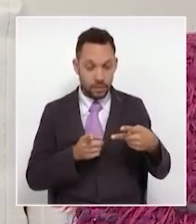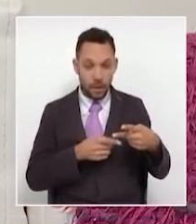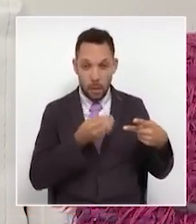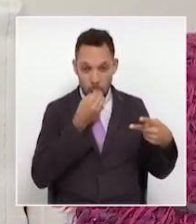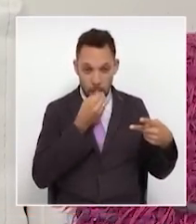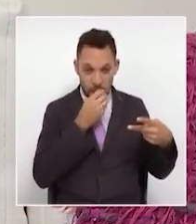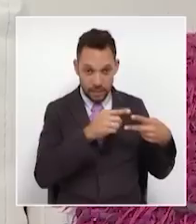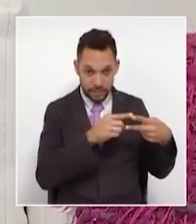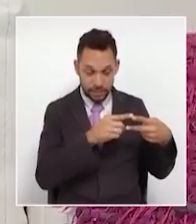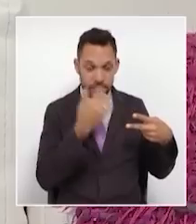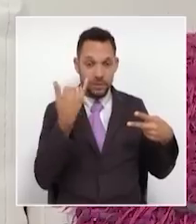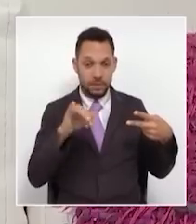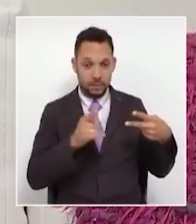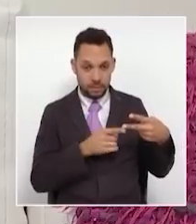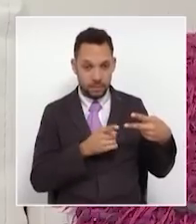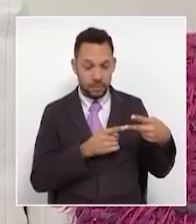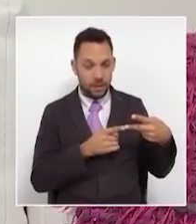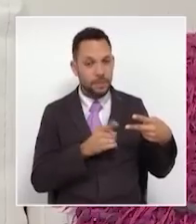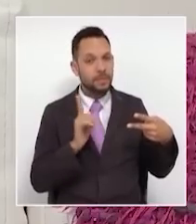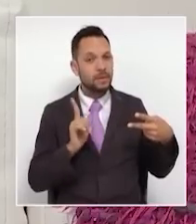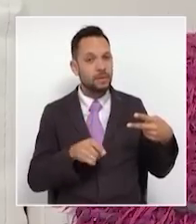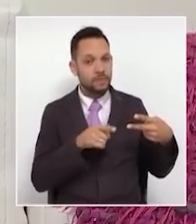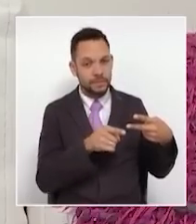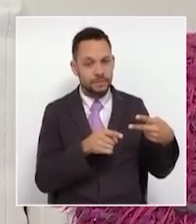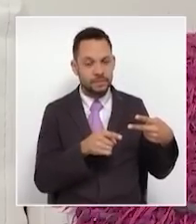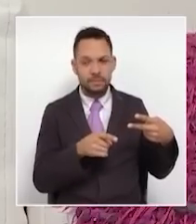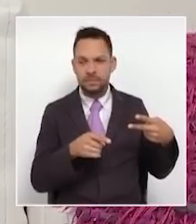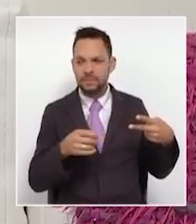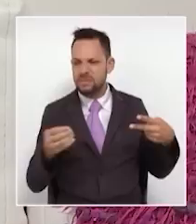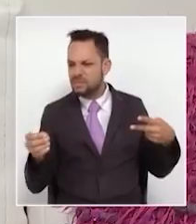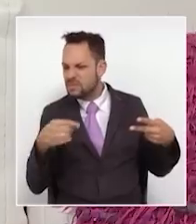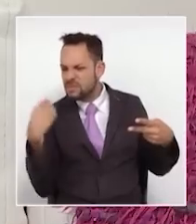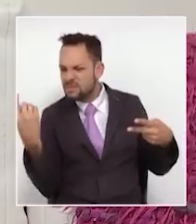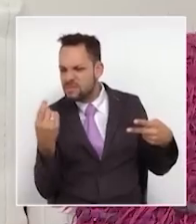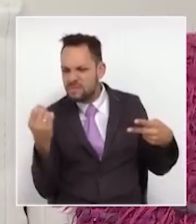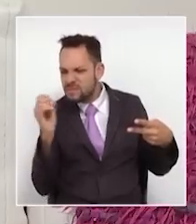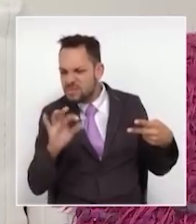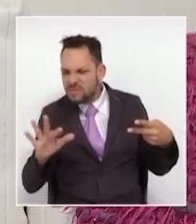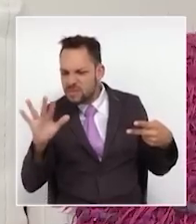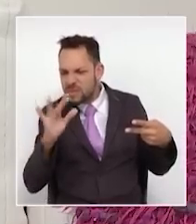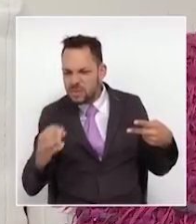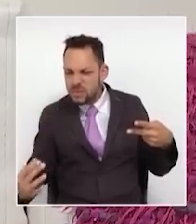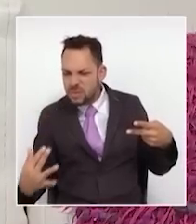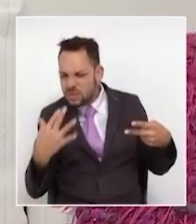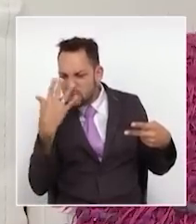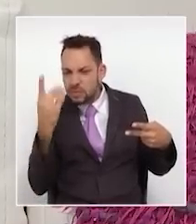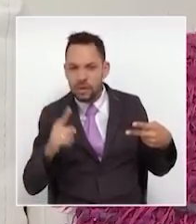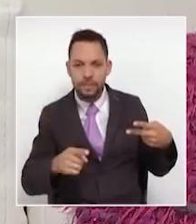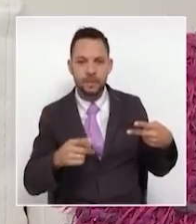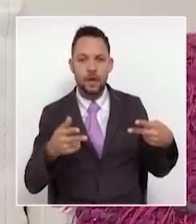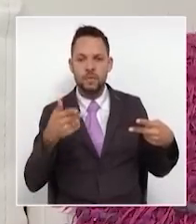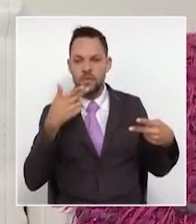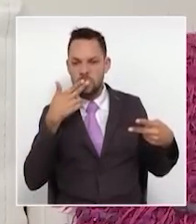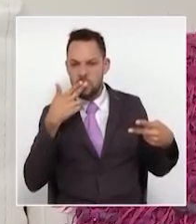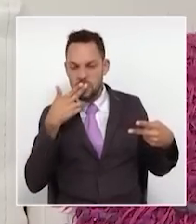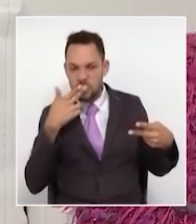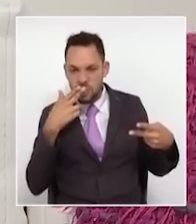tenemos sustancias de desecho como las sustancias tóxicas que nos vemos expuestos en el día a día el cigarrillo